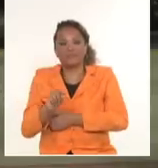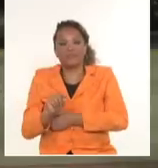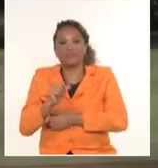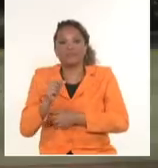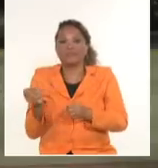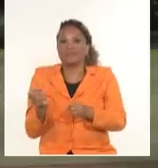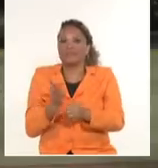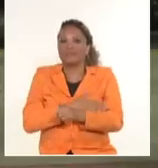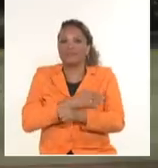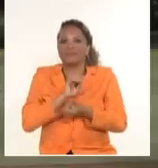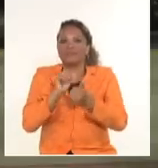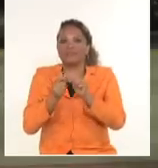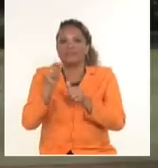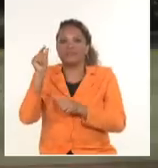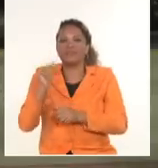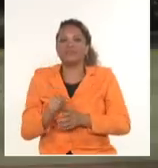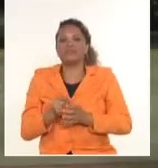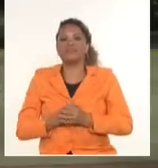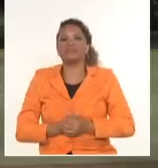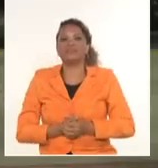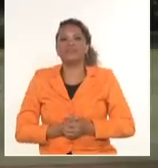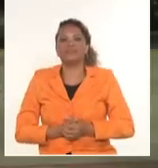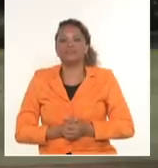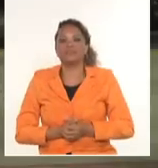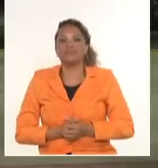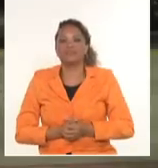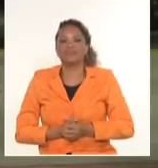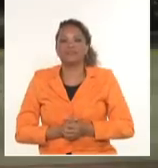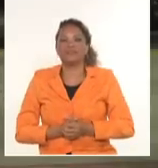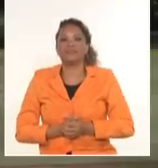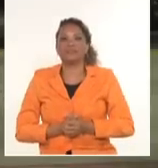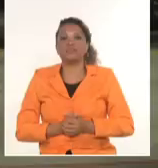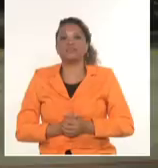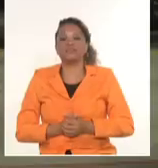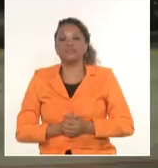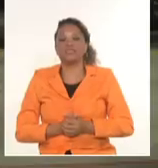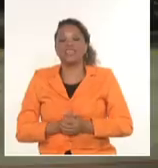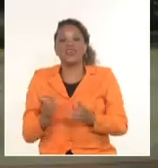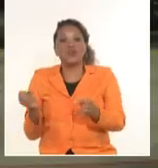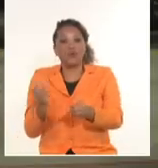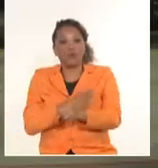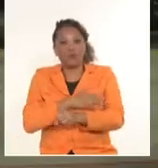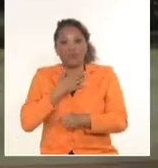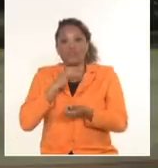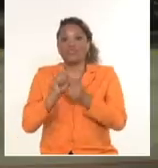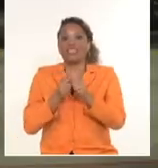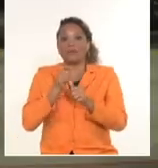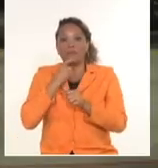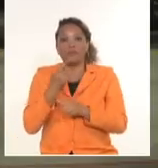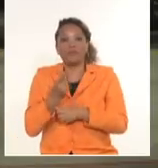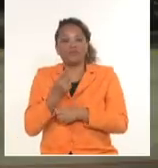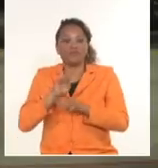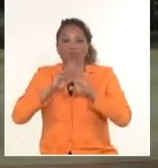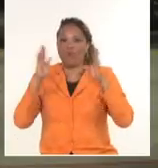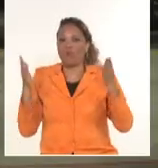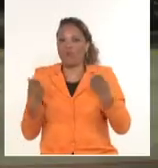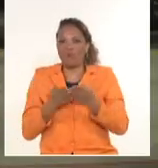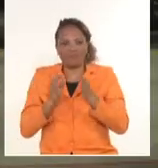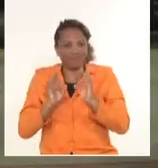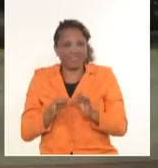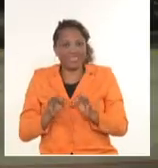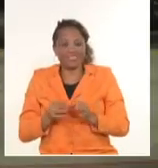el deporte en nuestro país, orgullo también por el deporte en revolución, ¿cierto? Es